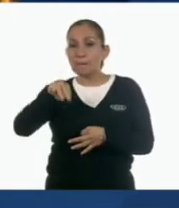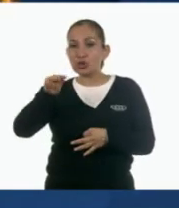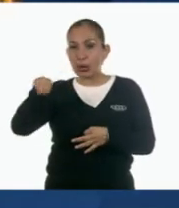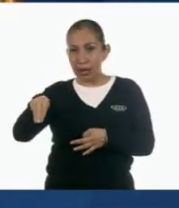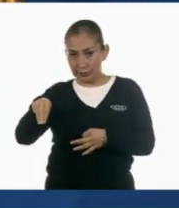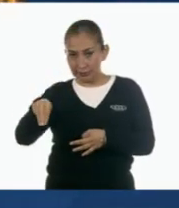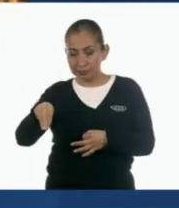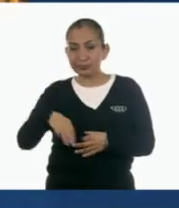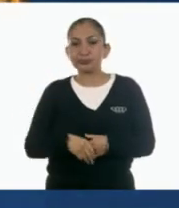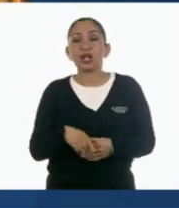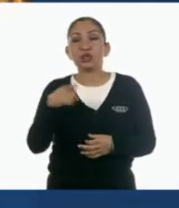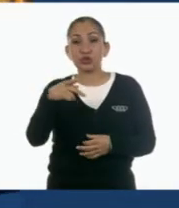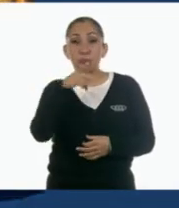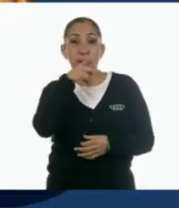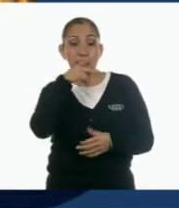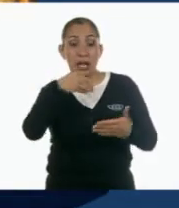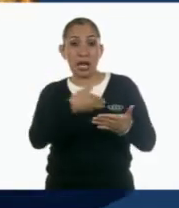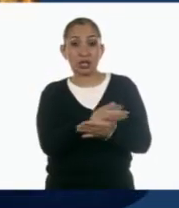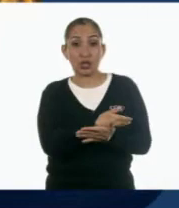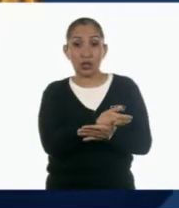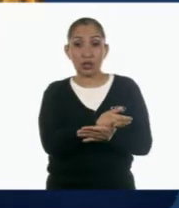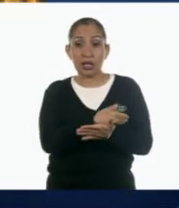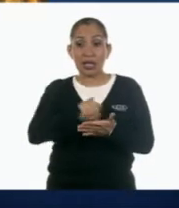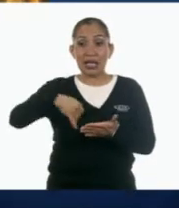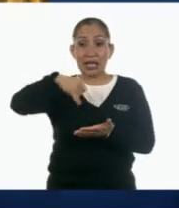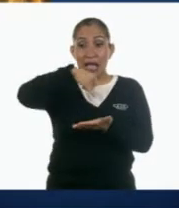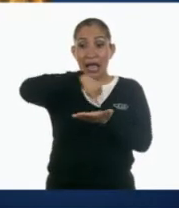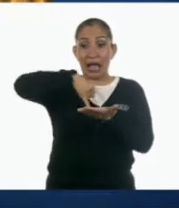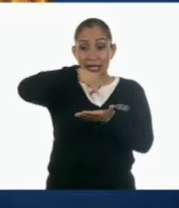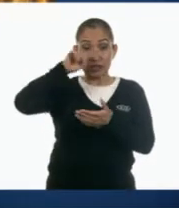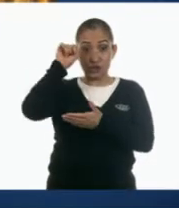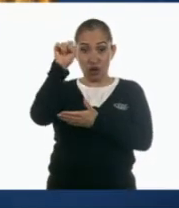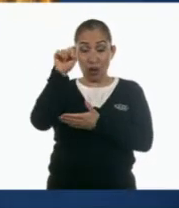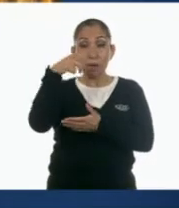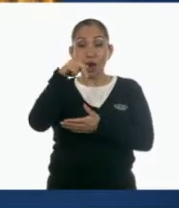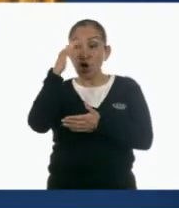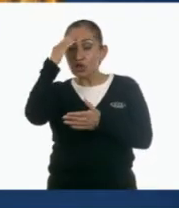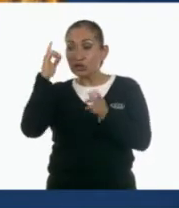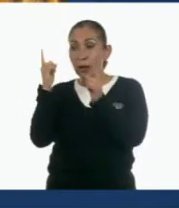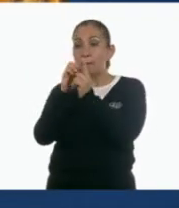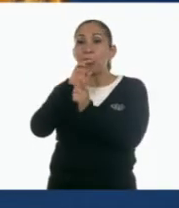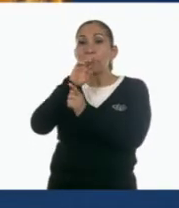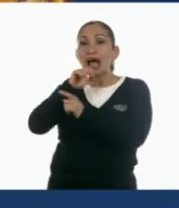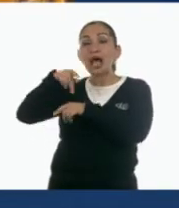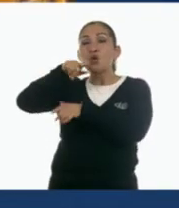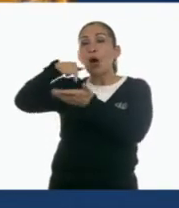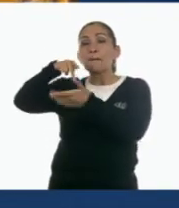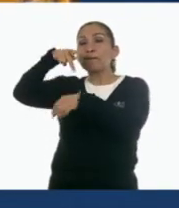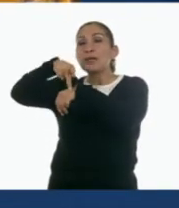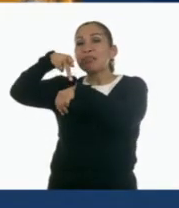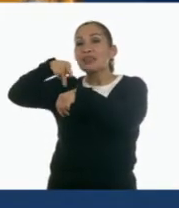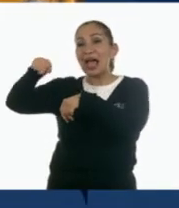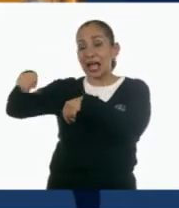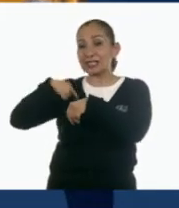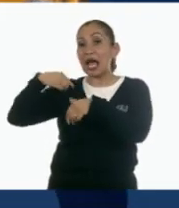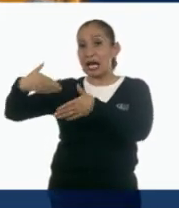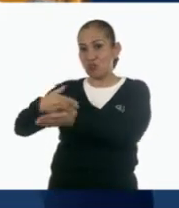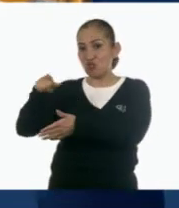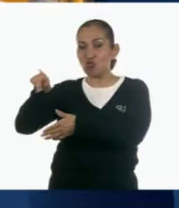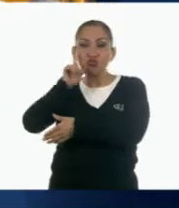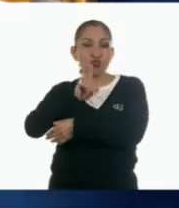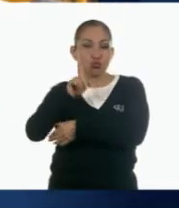Michoacán. Su padre había nacido en Janitzio, pero conoció a su mamá en La Piedad, donde ella había